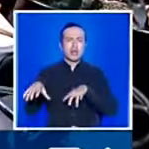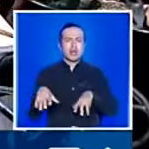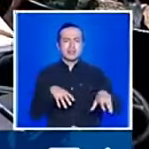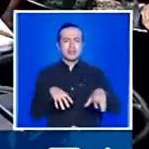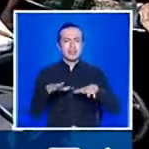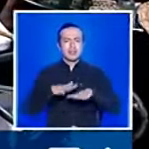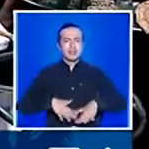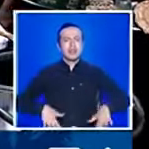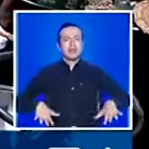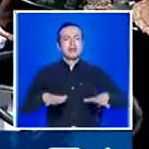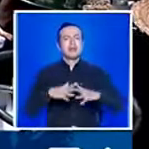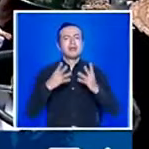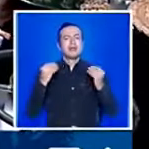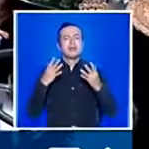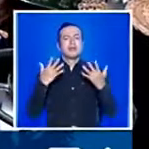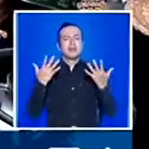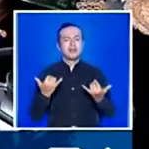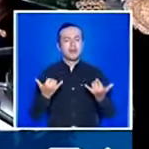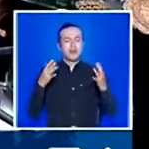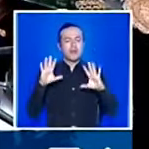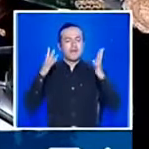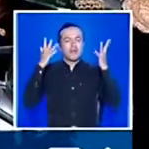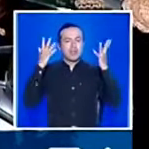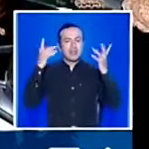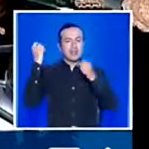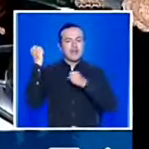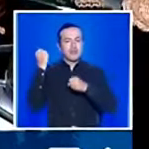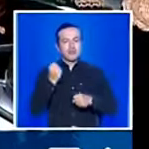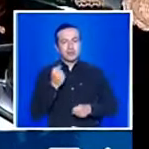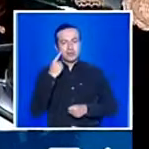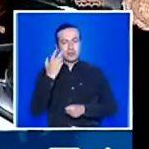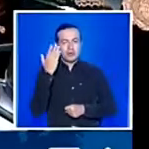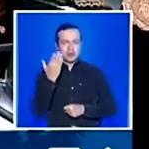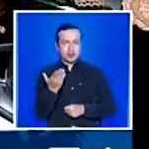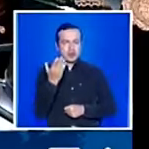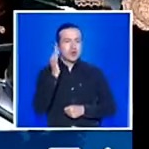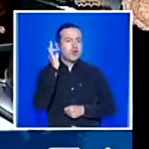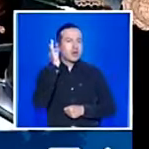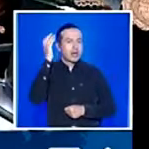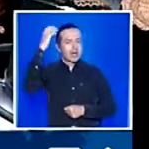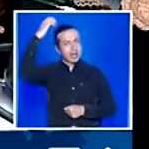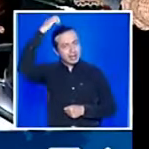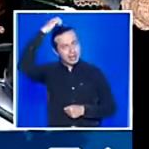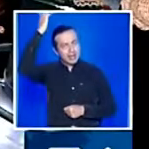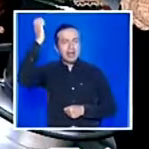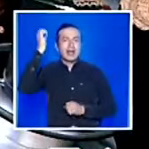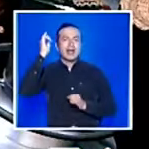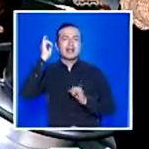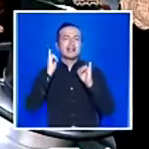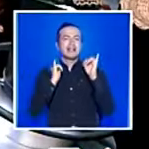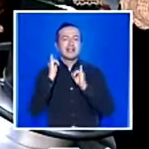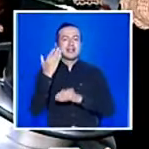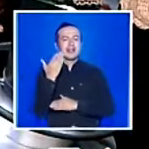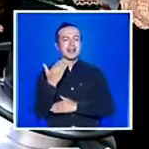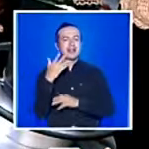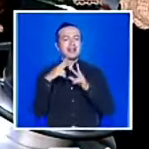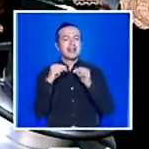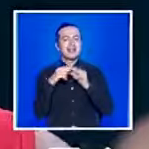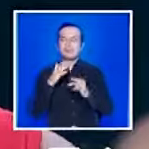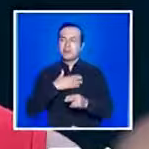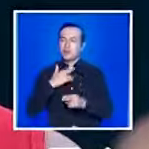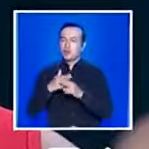poder disfrutar de Tena en estas fiestas de fundación. Y estamos ahora con la reina de Tena. ¿Cuál es tu nombre? Buenos días, mi nombre